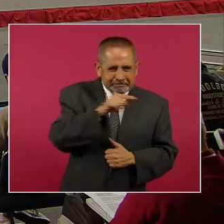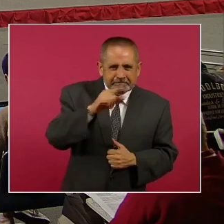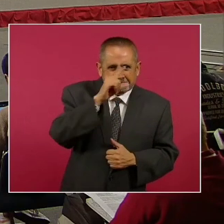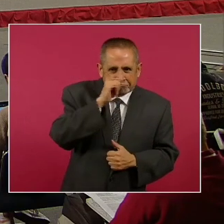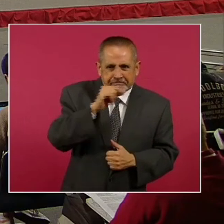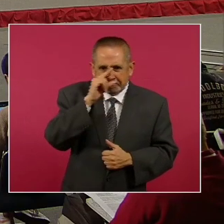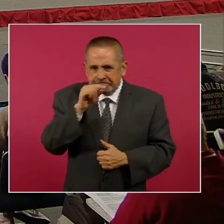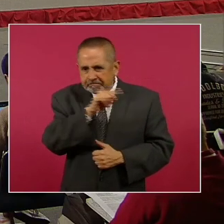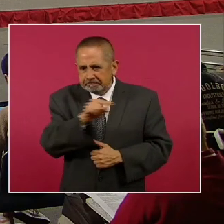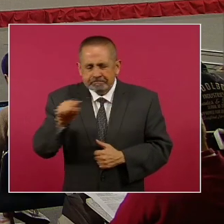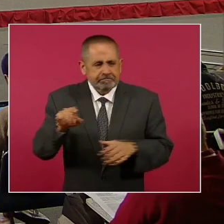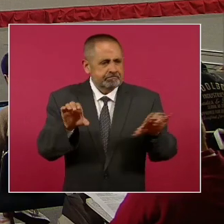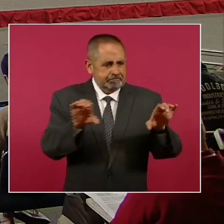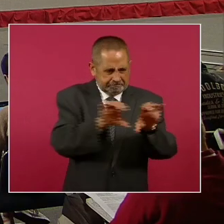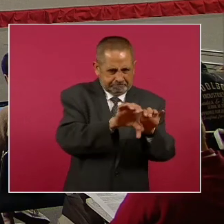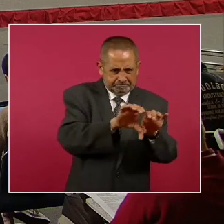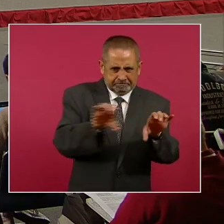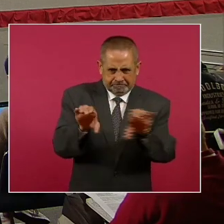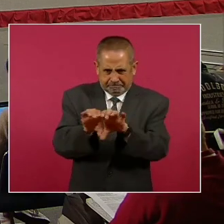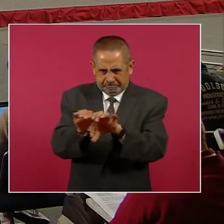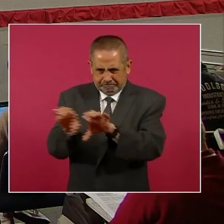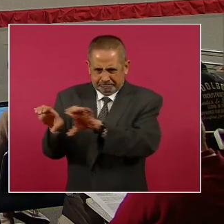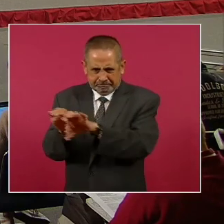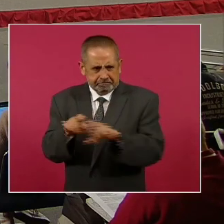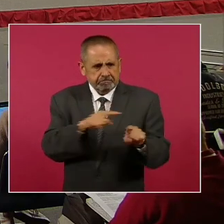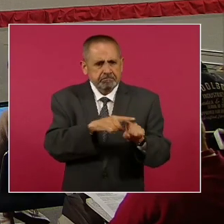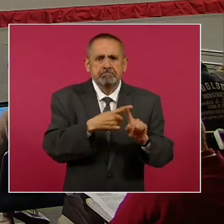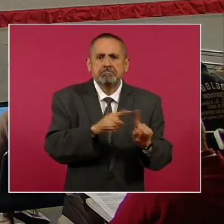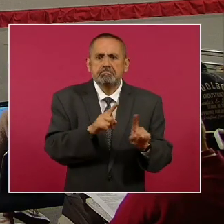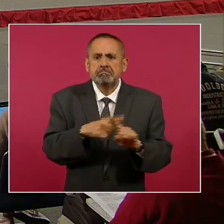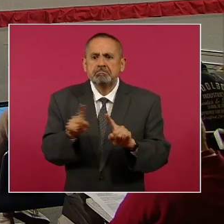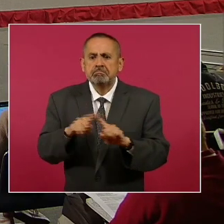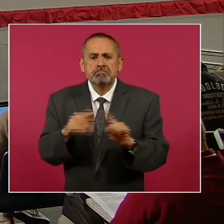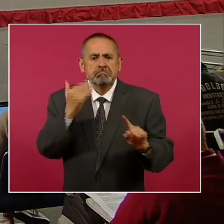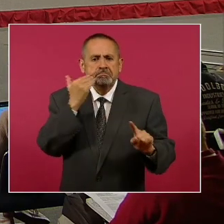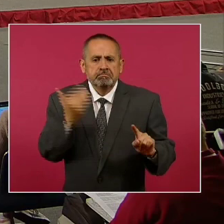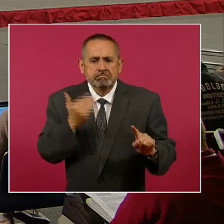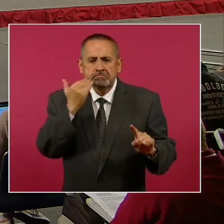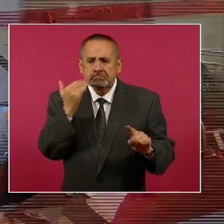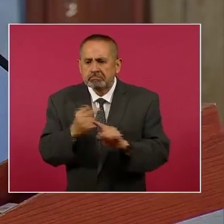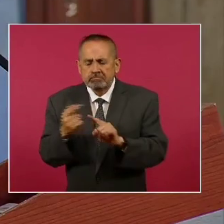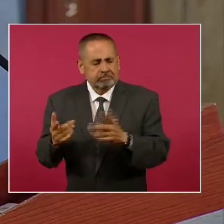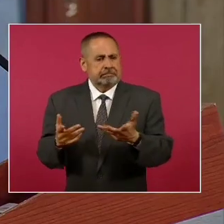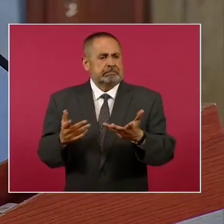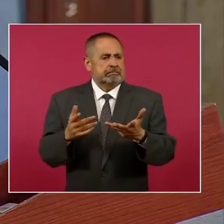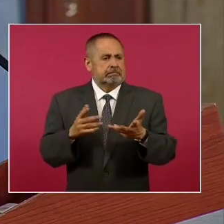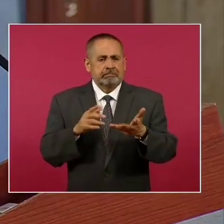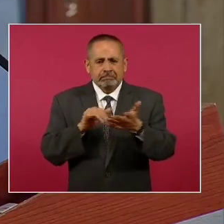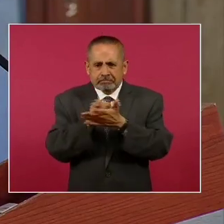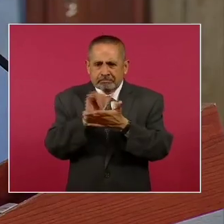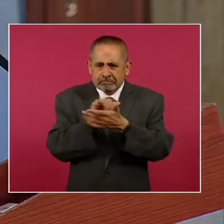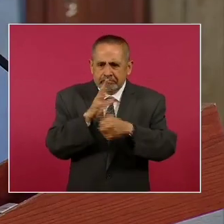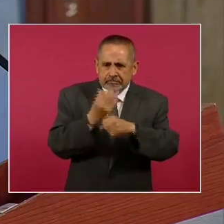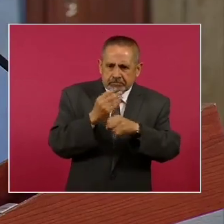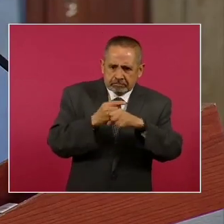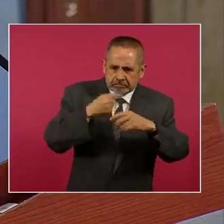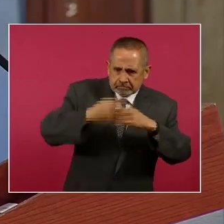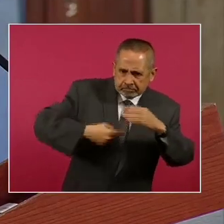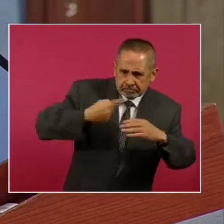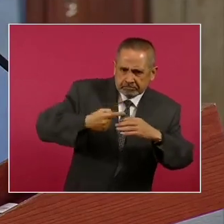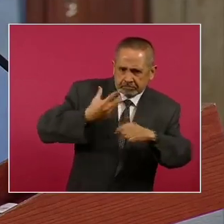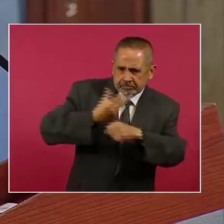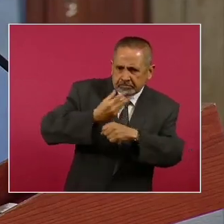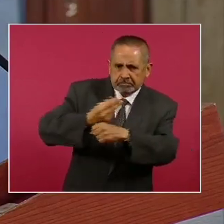colocó tubería distinta a la especificada en el proyecto y se ha perdido el recubrimiento de las tuberías de concreto. Como